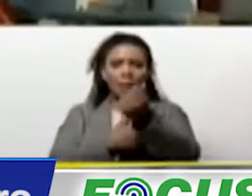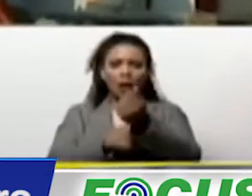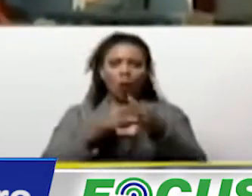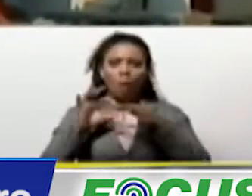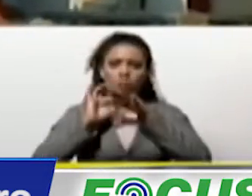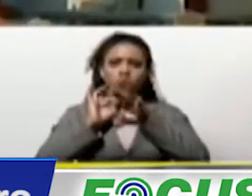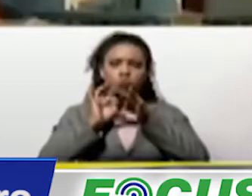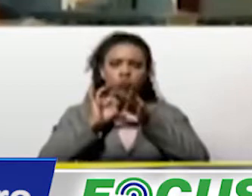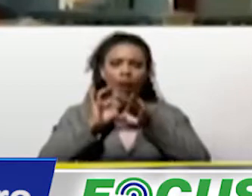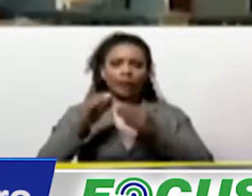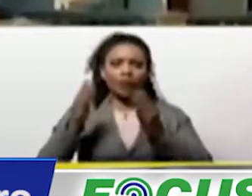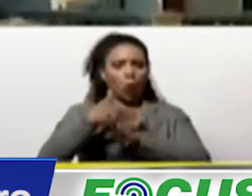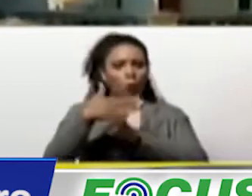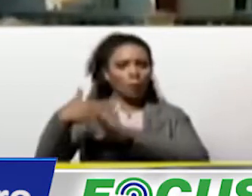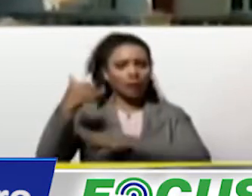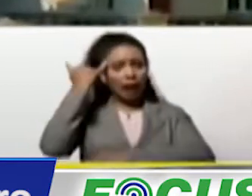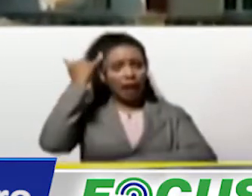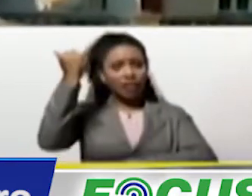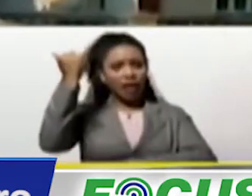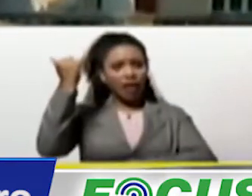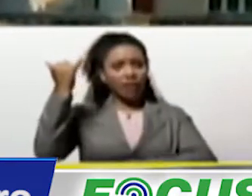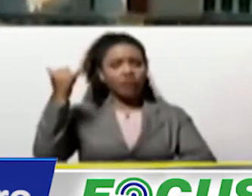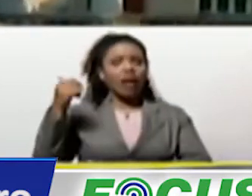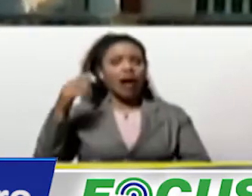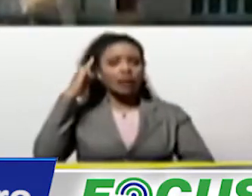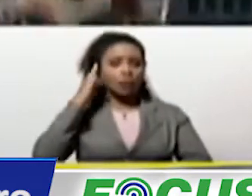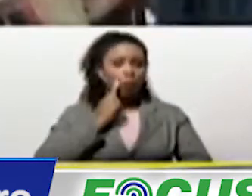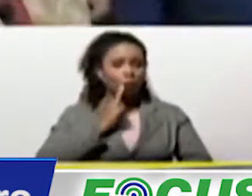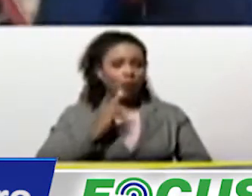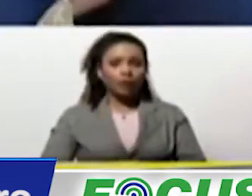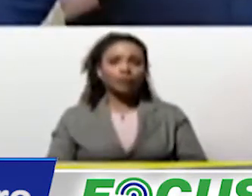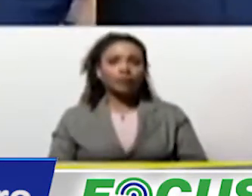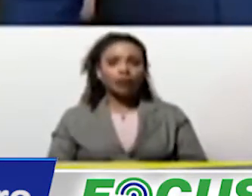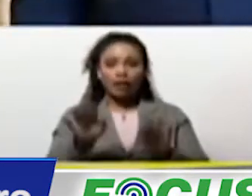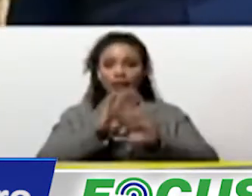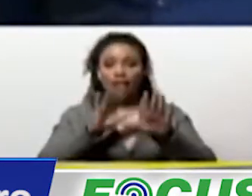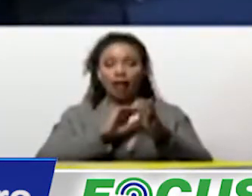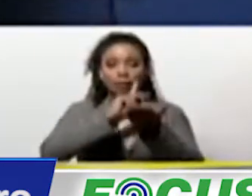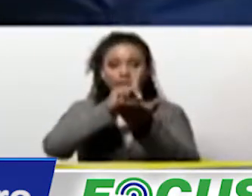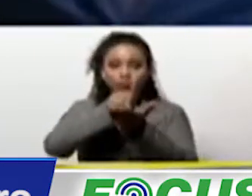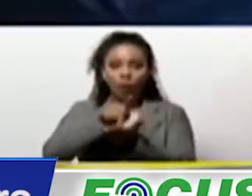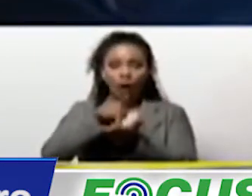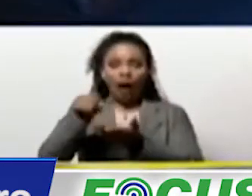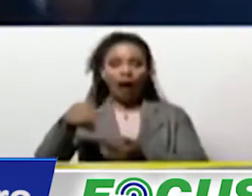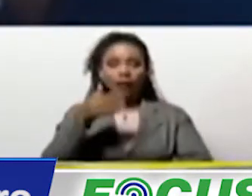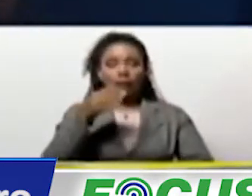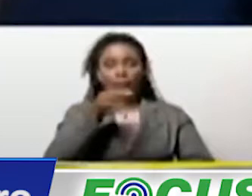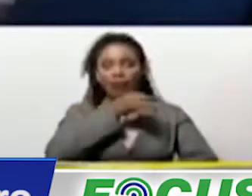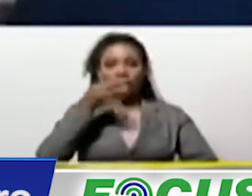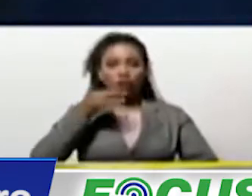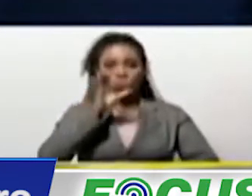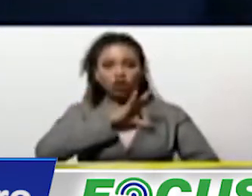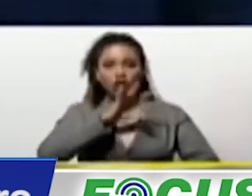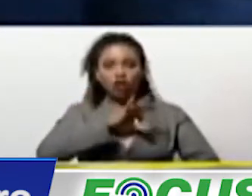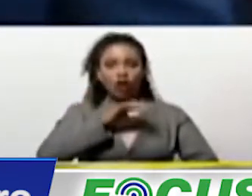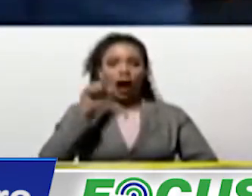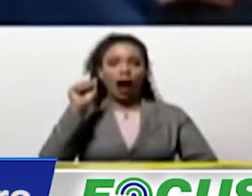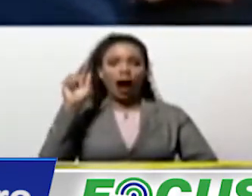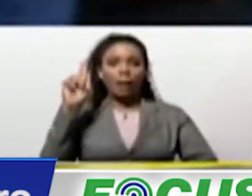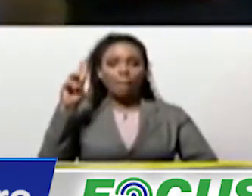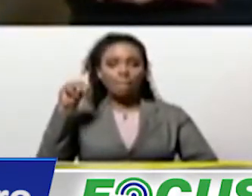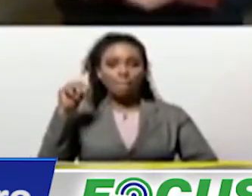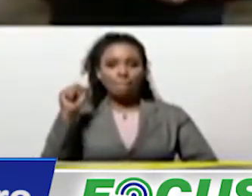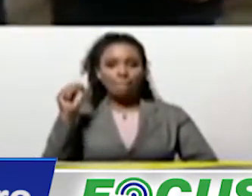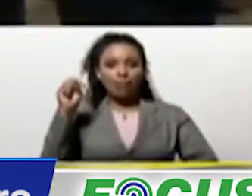comparten los ideales del padre de la patria, Simón Bolívar. Ya presente en el Palacio de Gobierno, el excelentísimo señor Armando Benedetti,